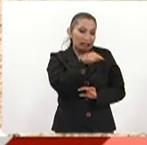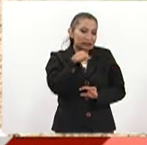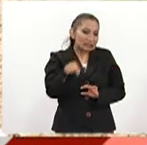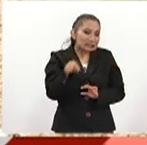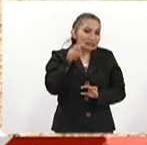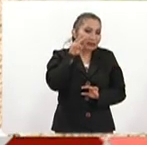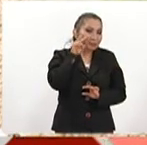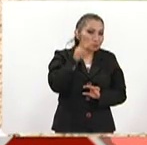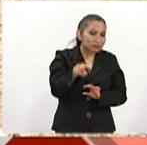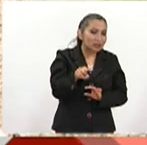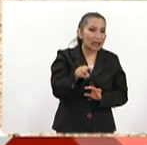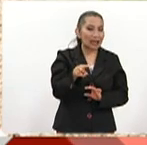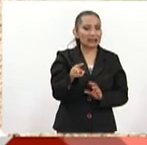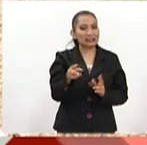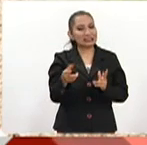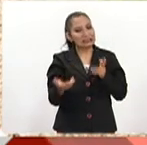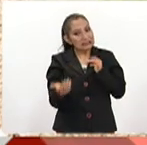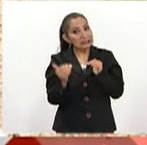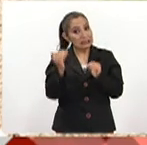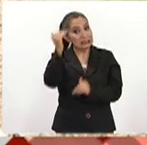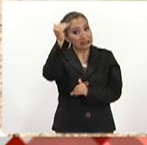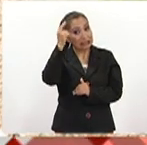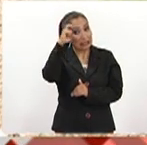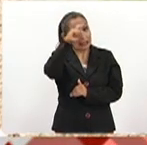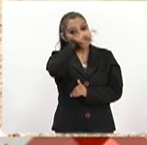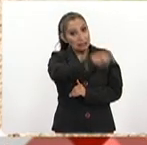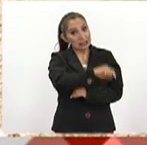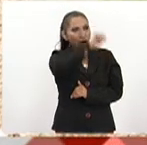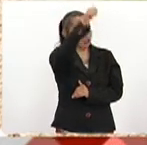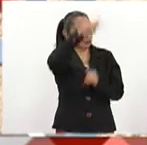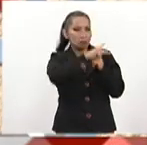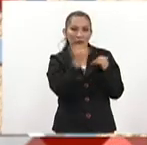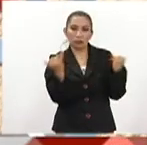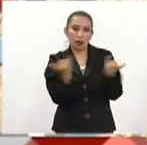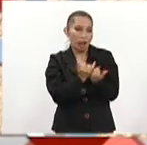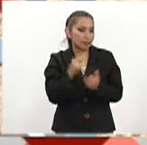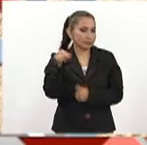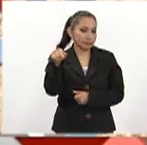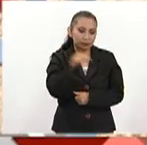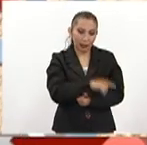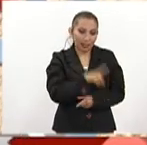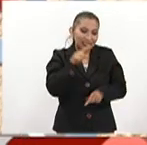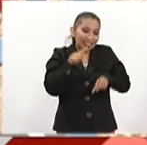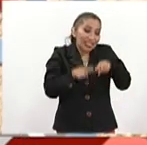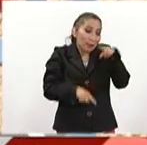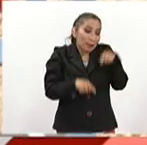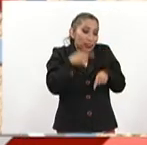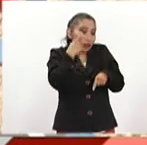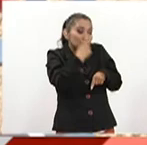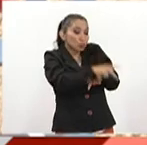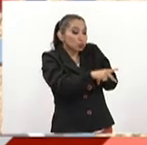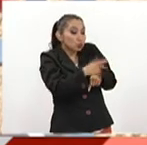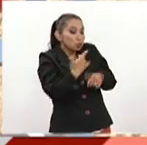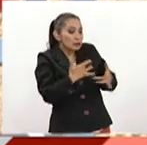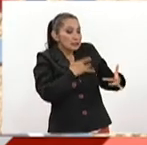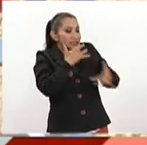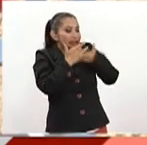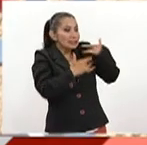nivel de dificultad alto como en cualquier otro país. Uh-huh. Todo depende también de qué tan apasionado